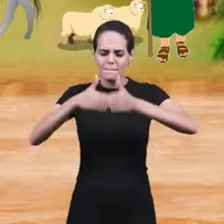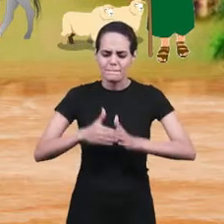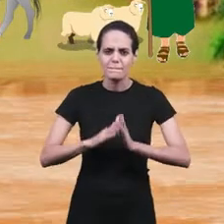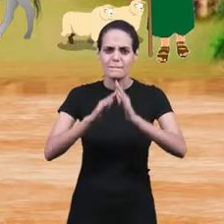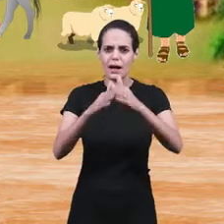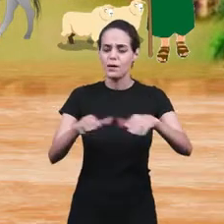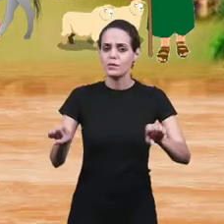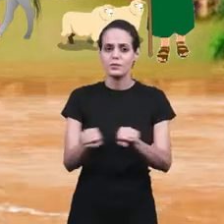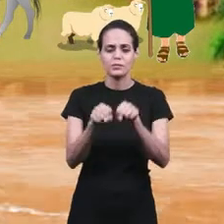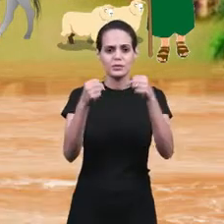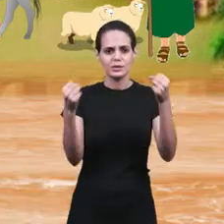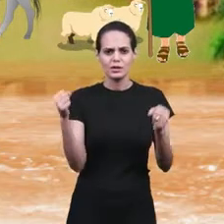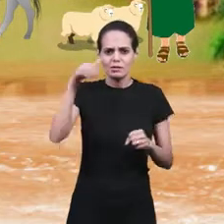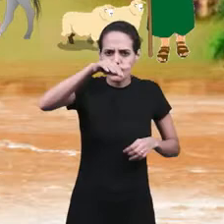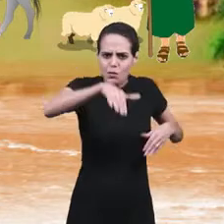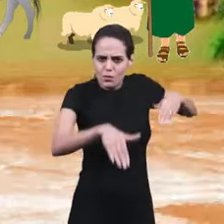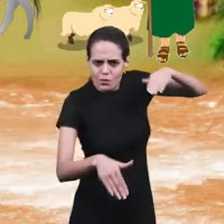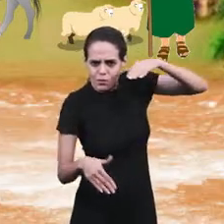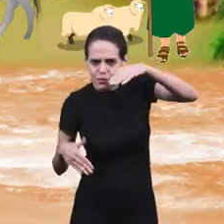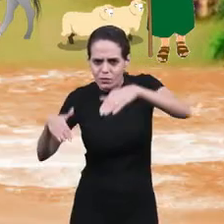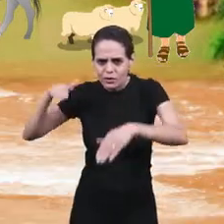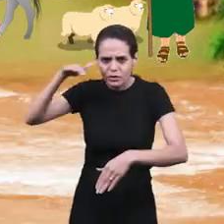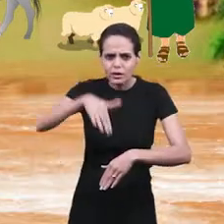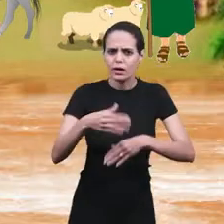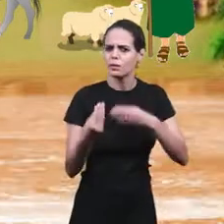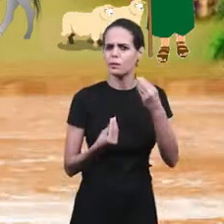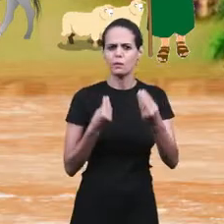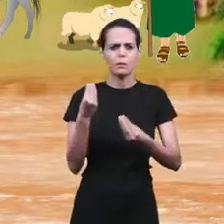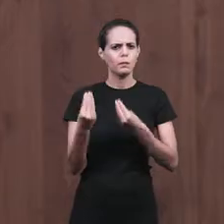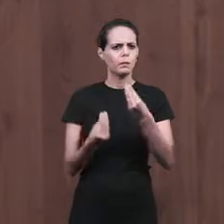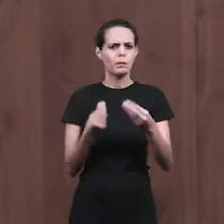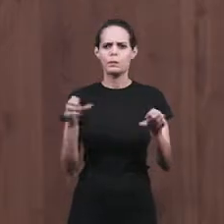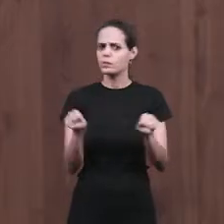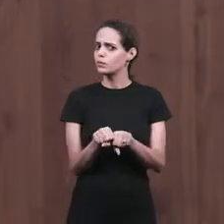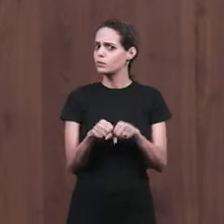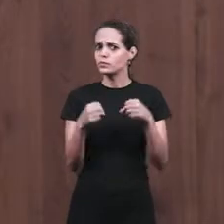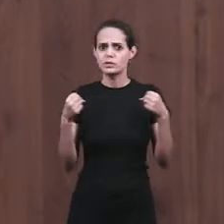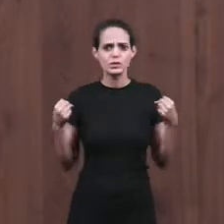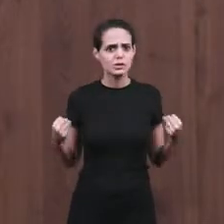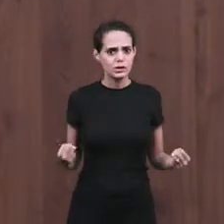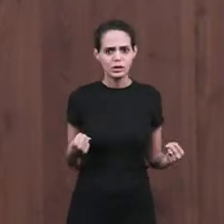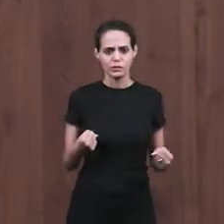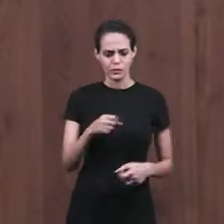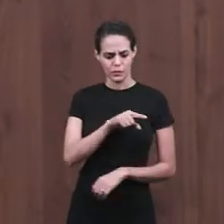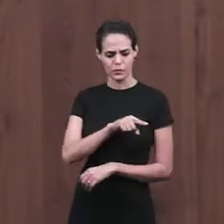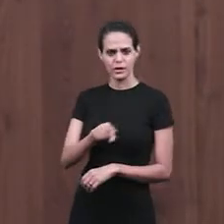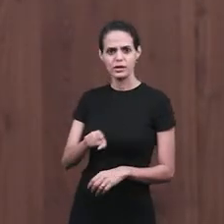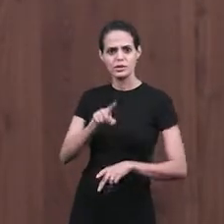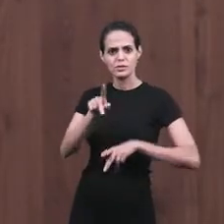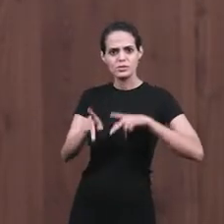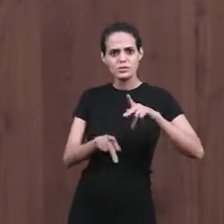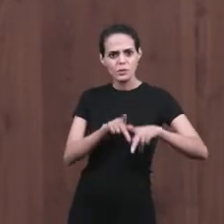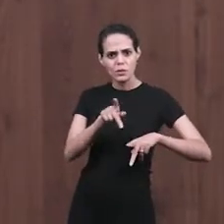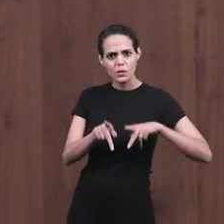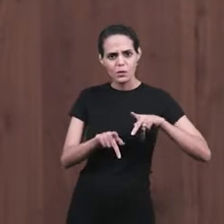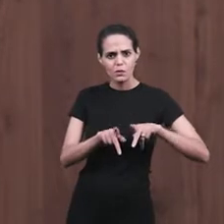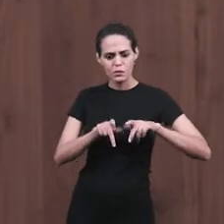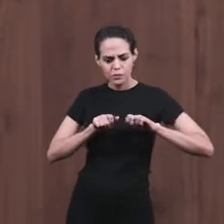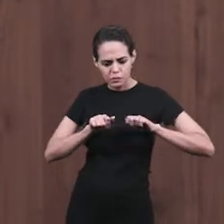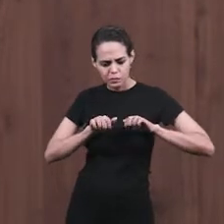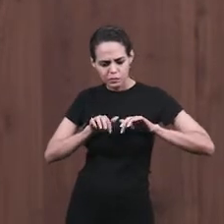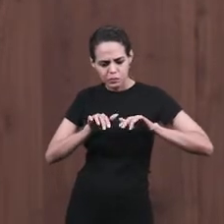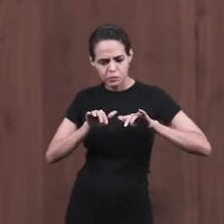no había cómo atravesar al otro lado. Entonces, ¿cómo harían que tantas personas del